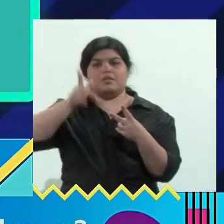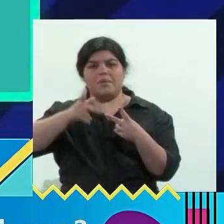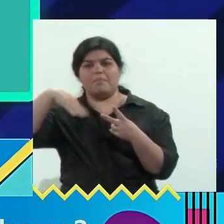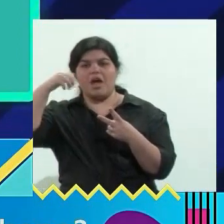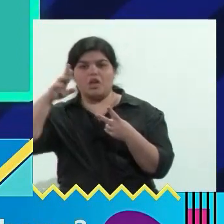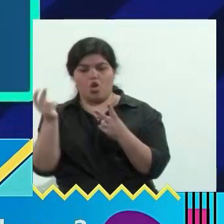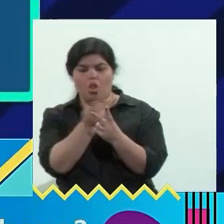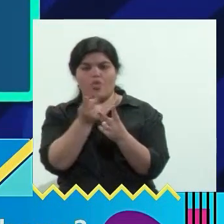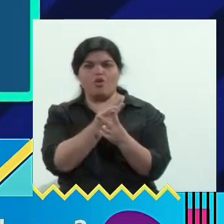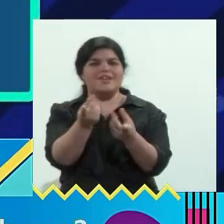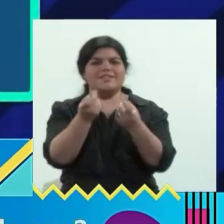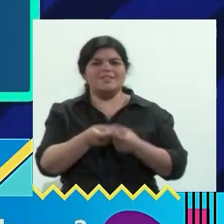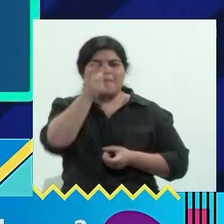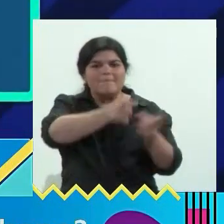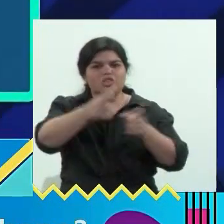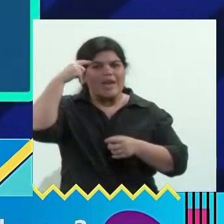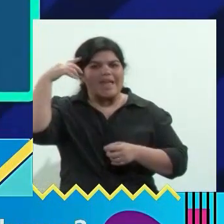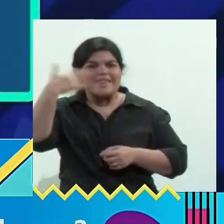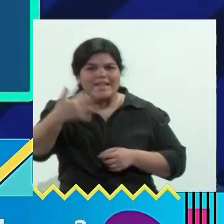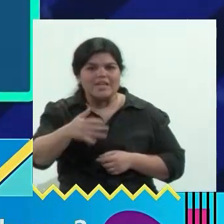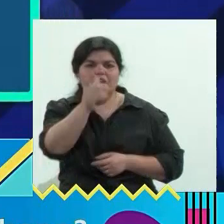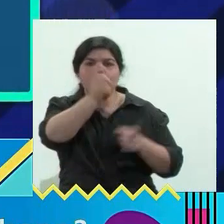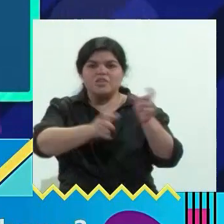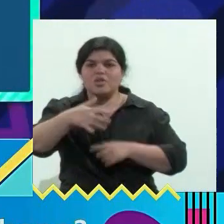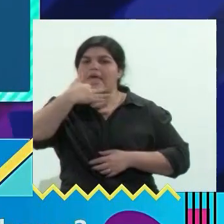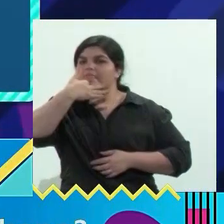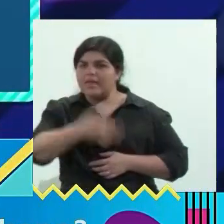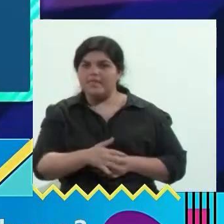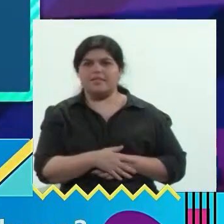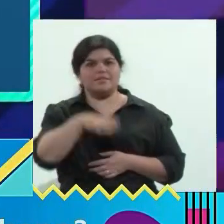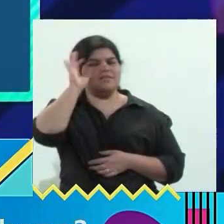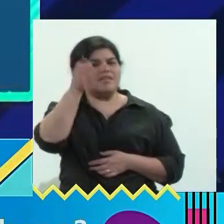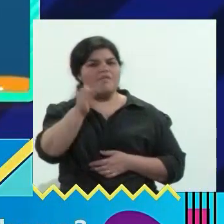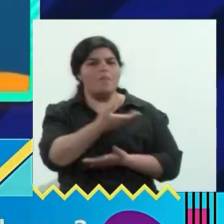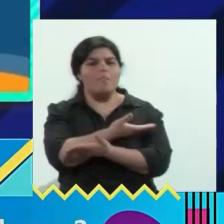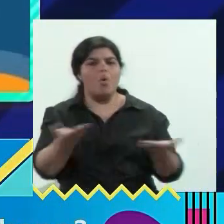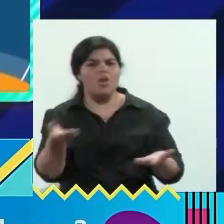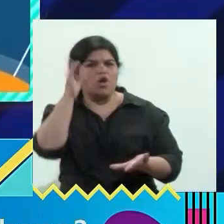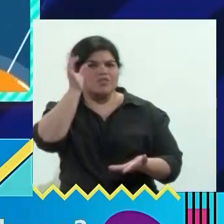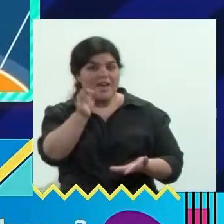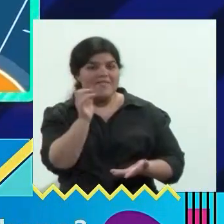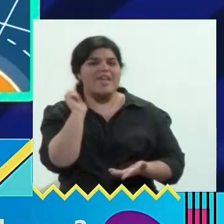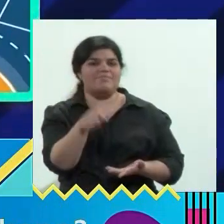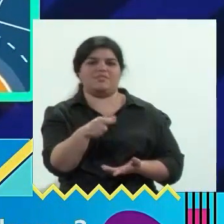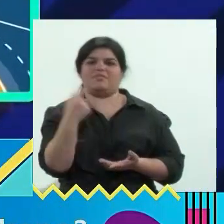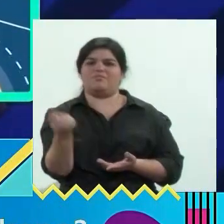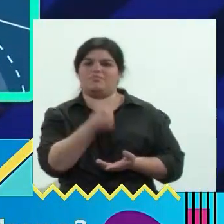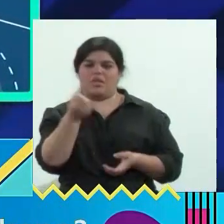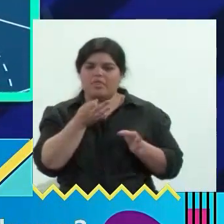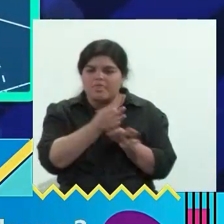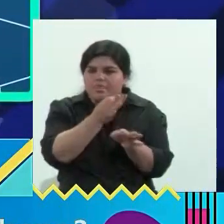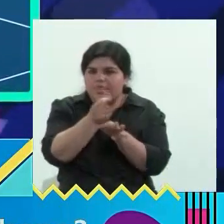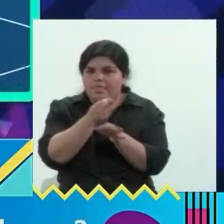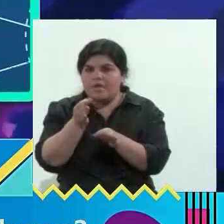ciudadanos inteligentes, es decir, personas que entiendan lo que es la cosa pública, podríamos denominar, ¿no? Es decir, cuando yo tengo un problema de